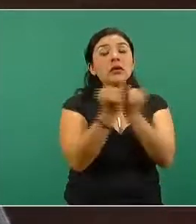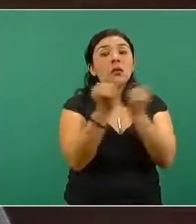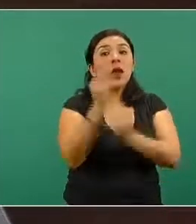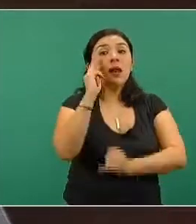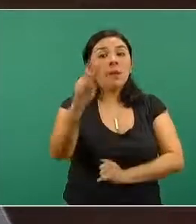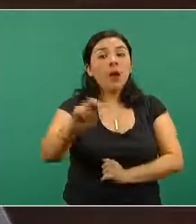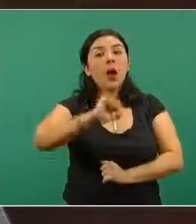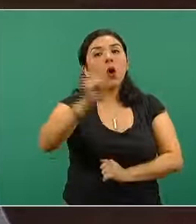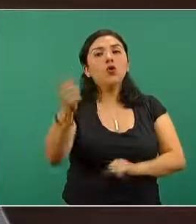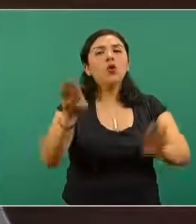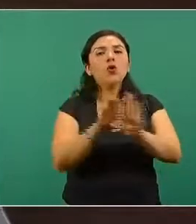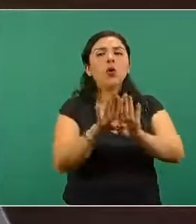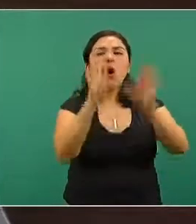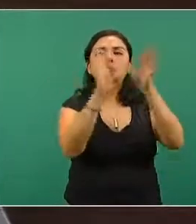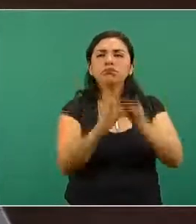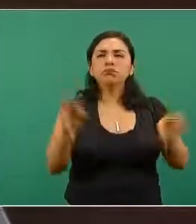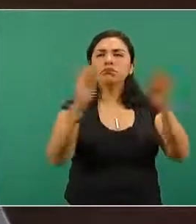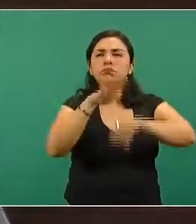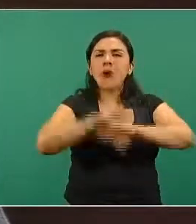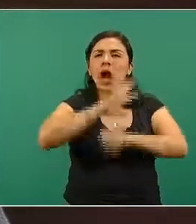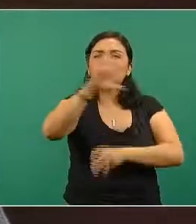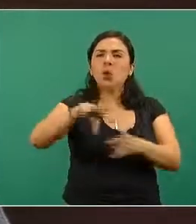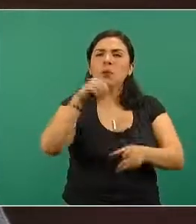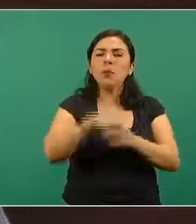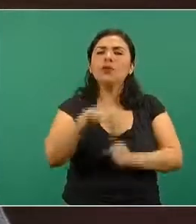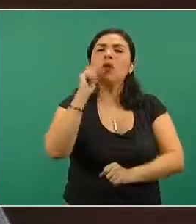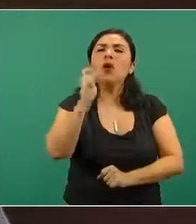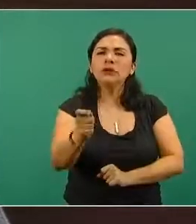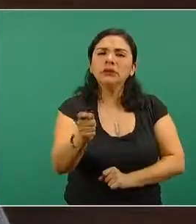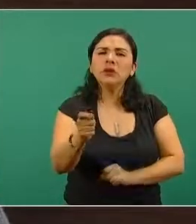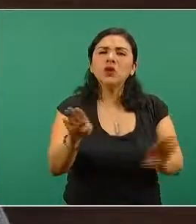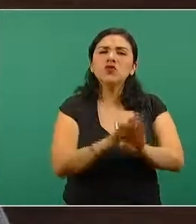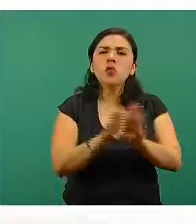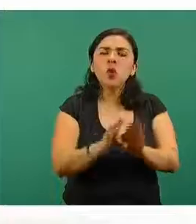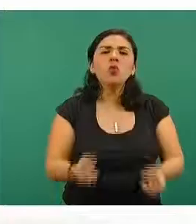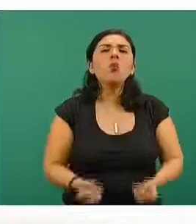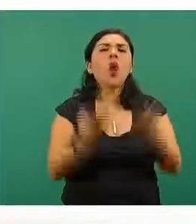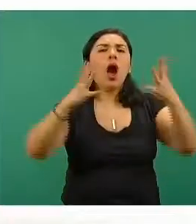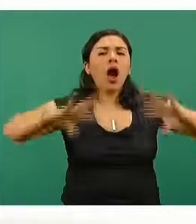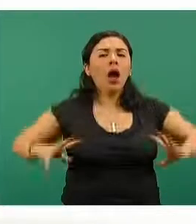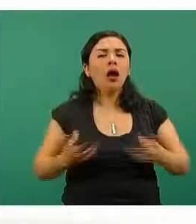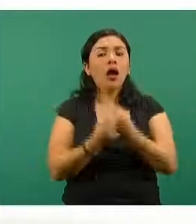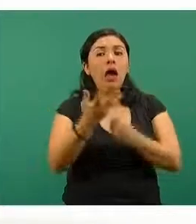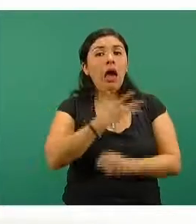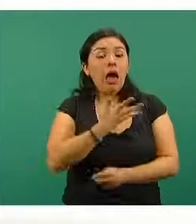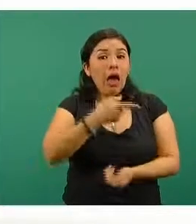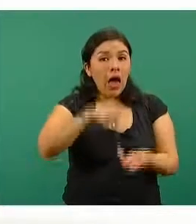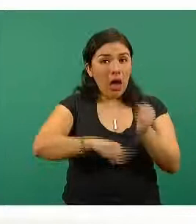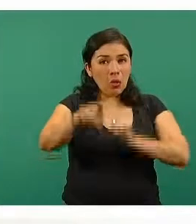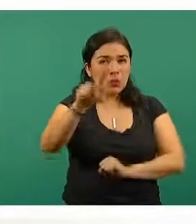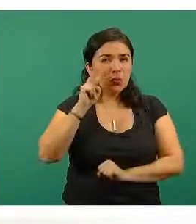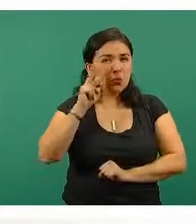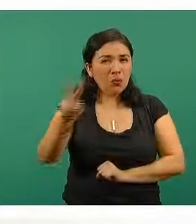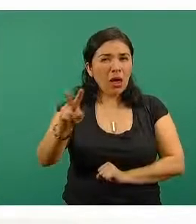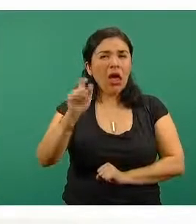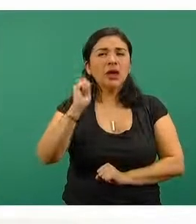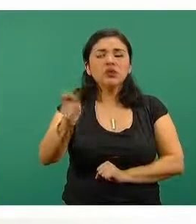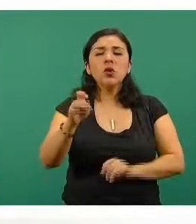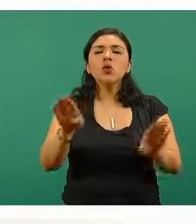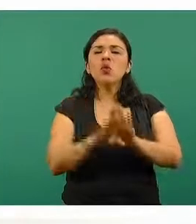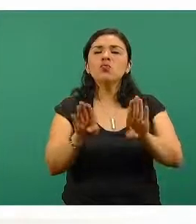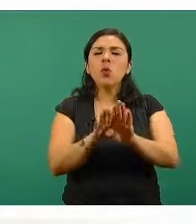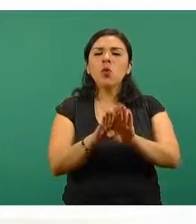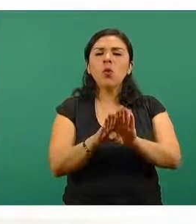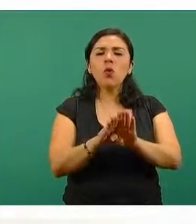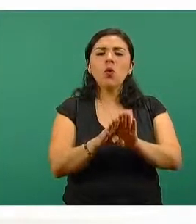aquí una descripción general de los casos, en donde pueden ver tanto